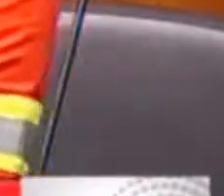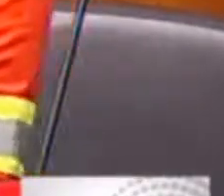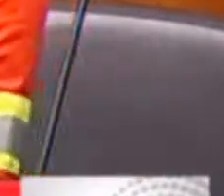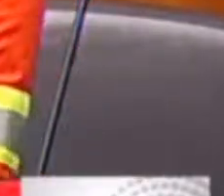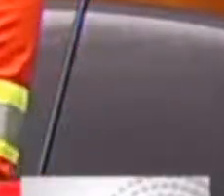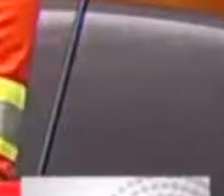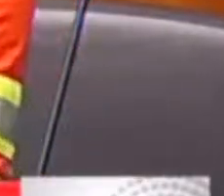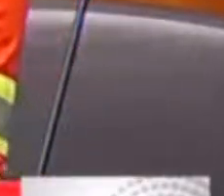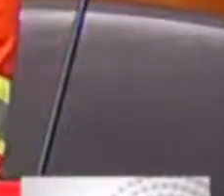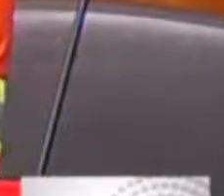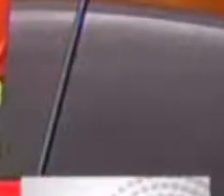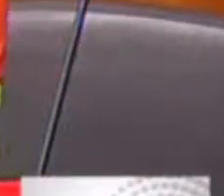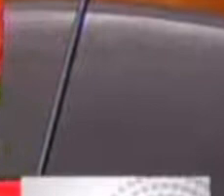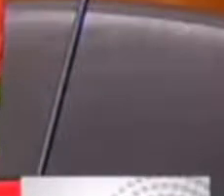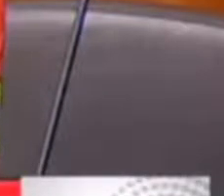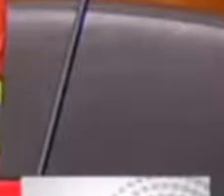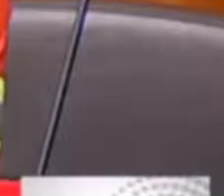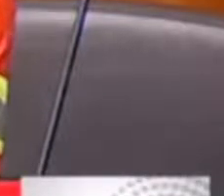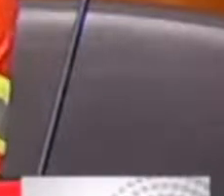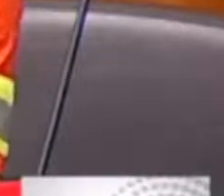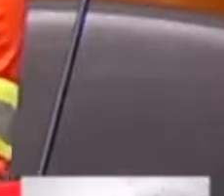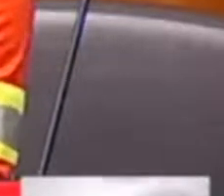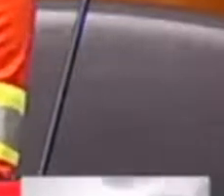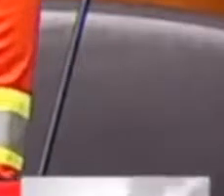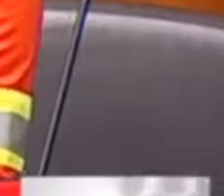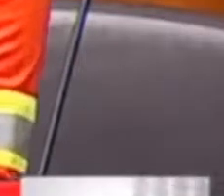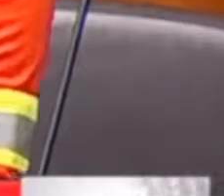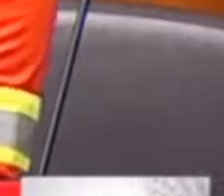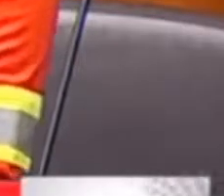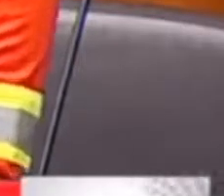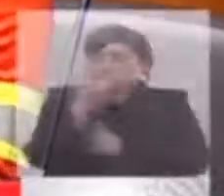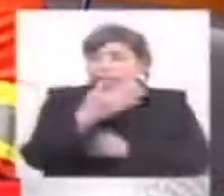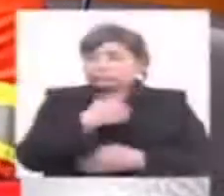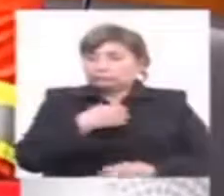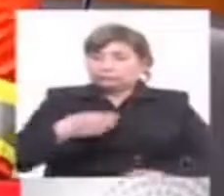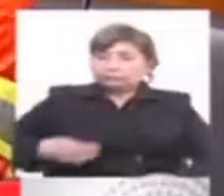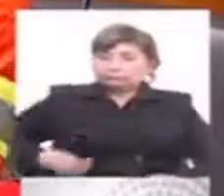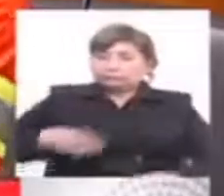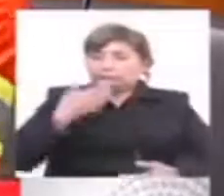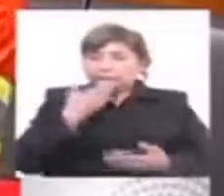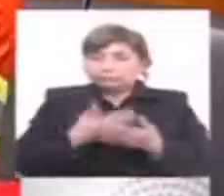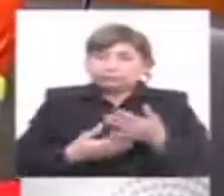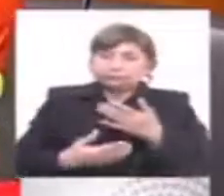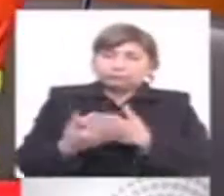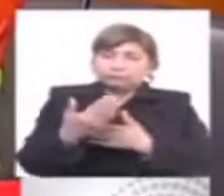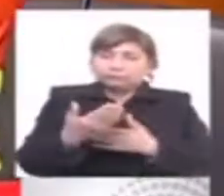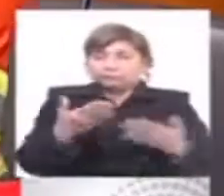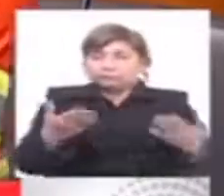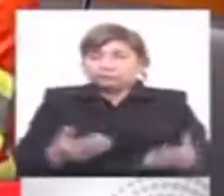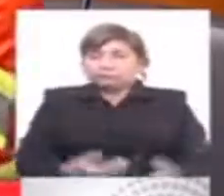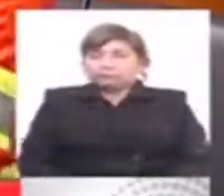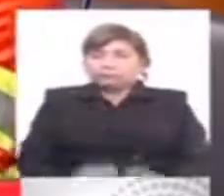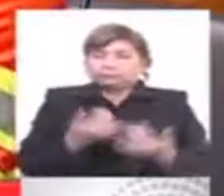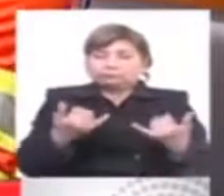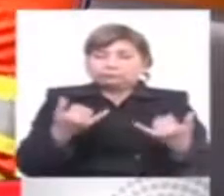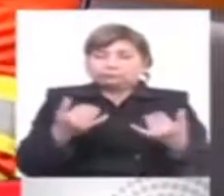Señora presidenta, muy buenos días con todos, señores ministros, muy buenos días. Hoy